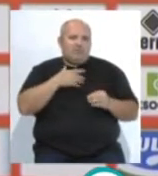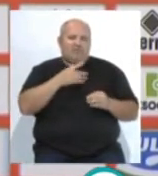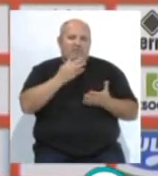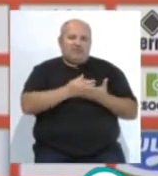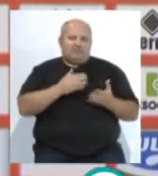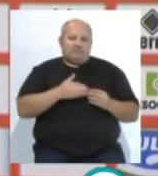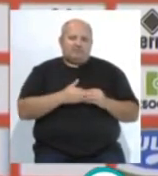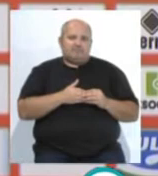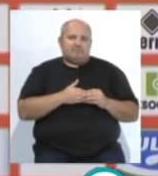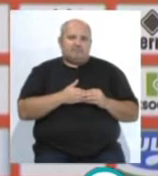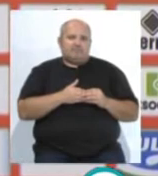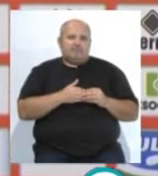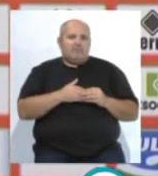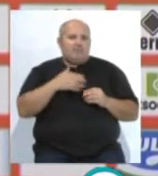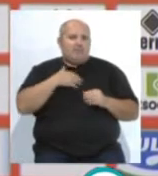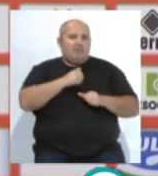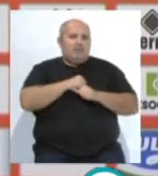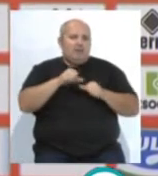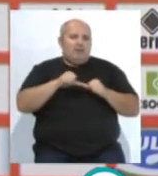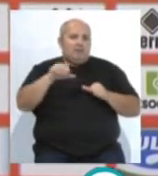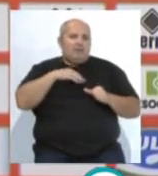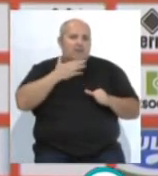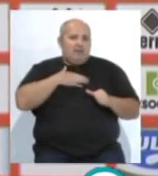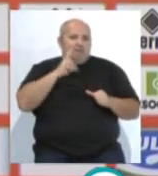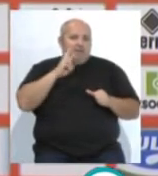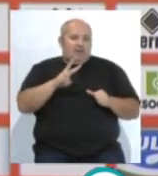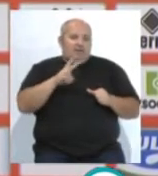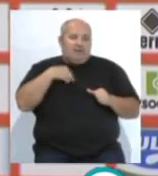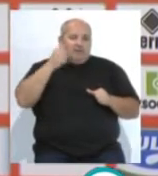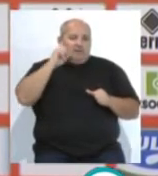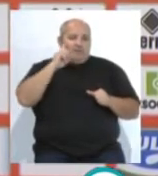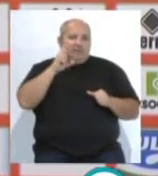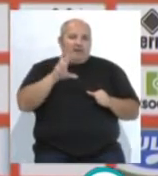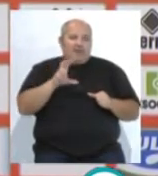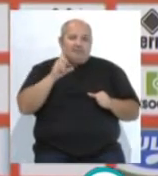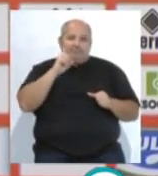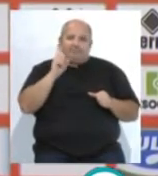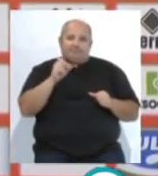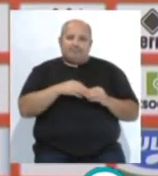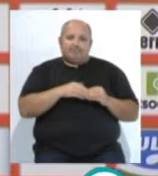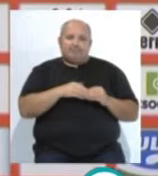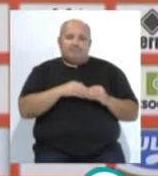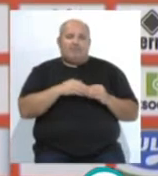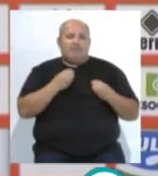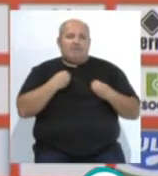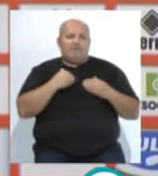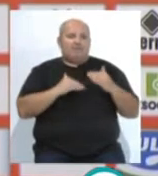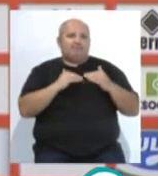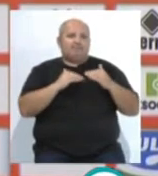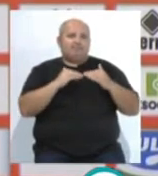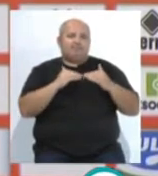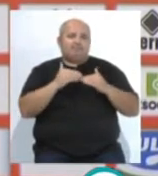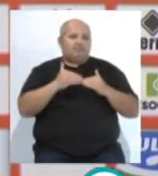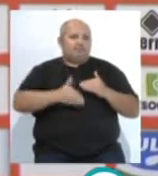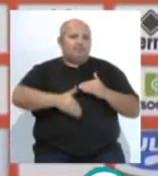falta. No lo sé si sirve, porque tenemos que esperar el partido también de mañana, no lo sé si sirve, lo que sí que nos mantiene vivos en dos partidos que nos